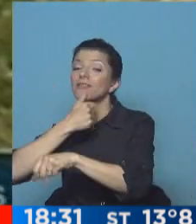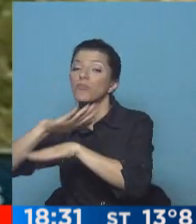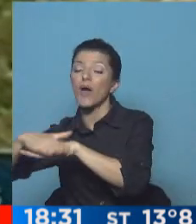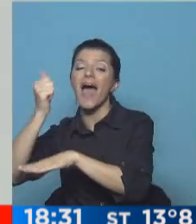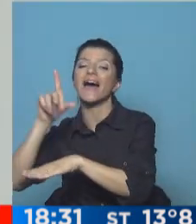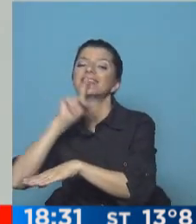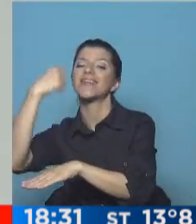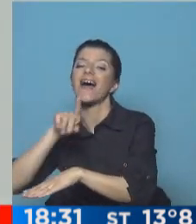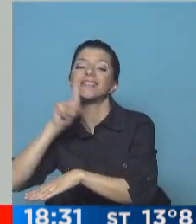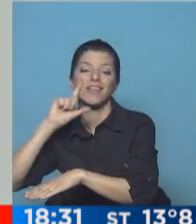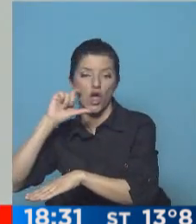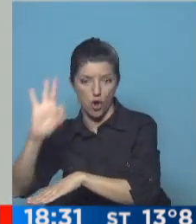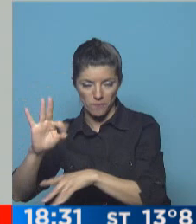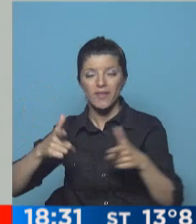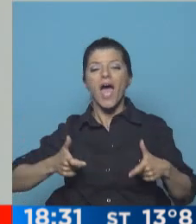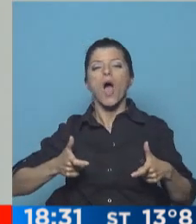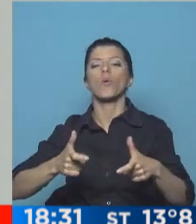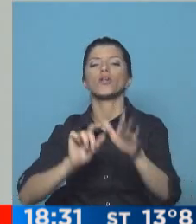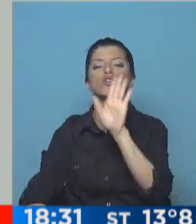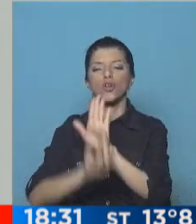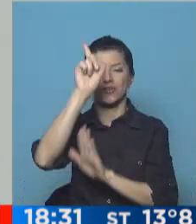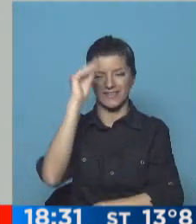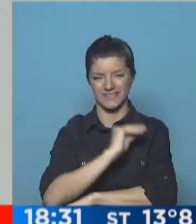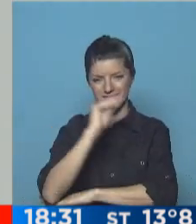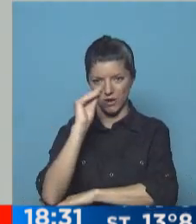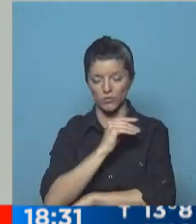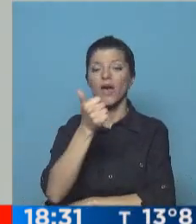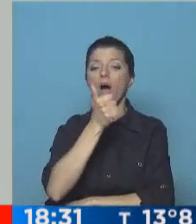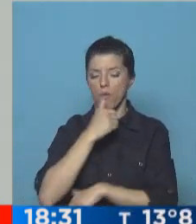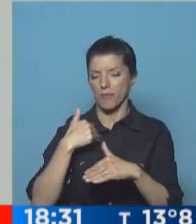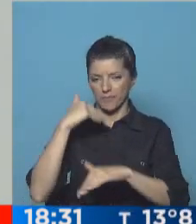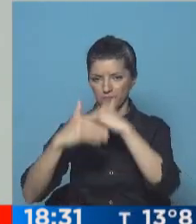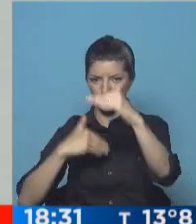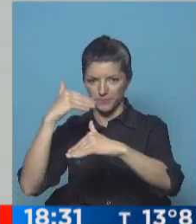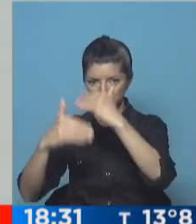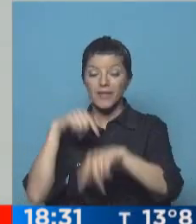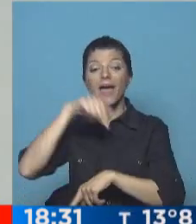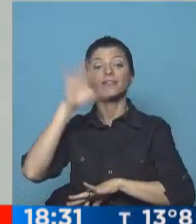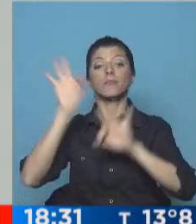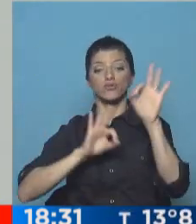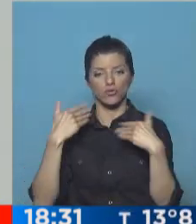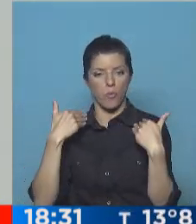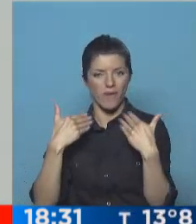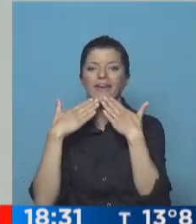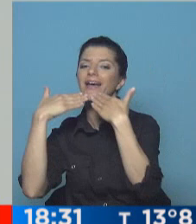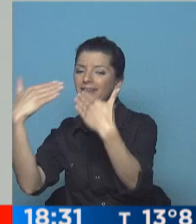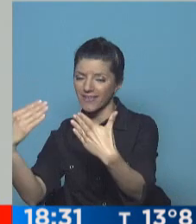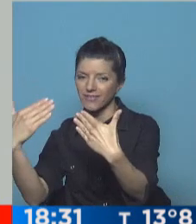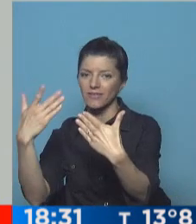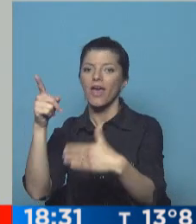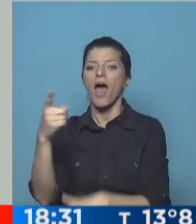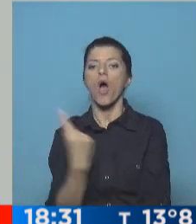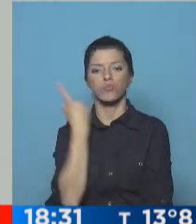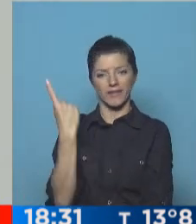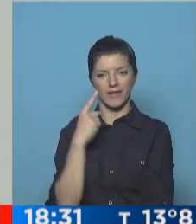Atlántico. Acueducto Norte Santacruceño. Agua para crecer. Este proyecto es posible gracias al legado de un